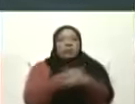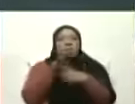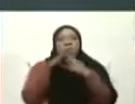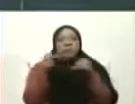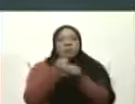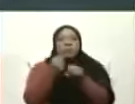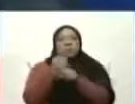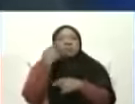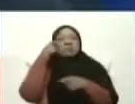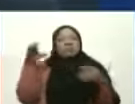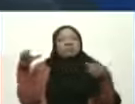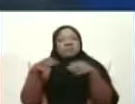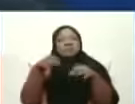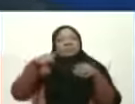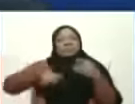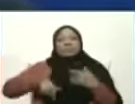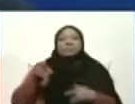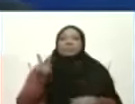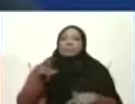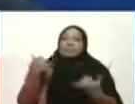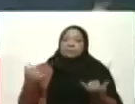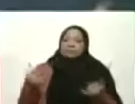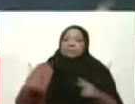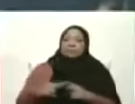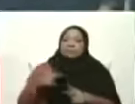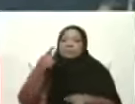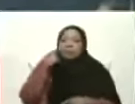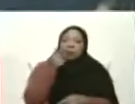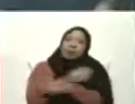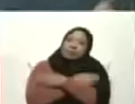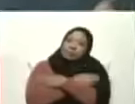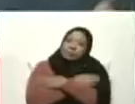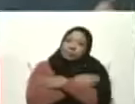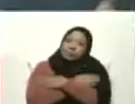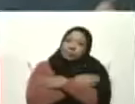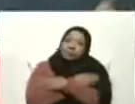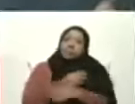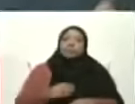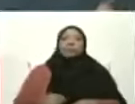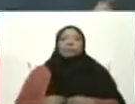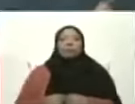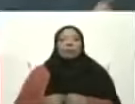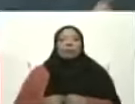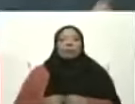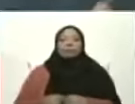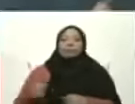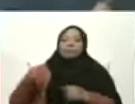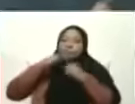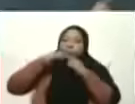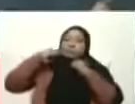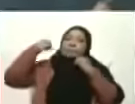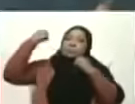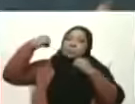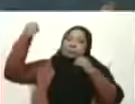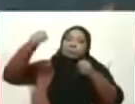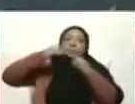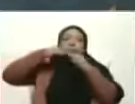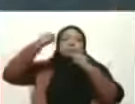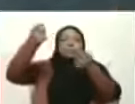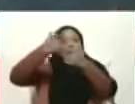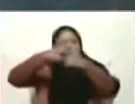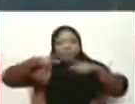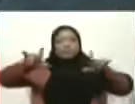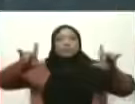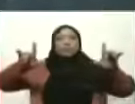nos estamos reencontrando el día de hoy y nos damos un abrazo, porque en la lucha por la